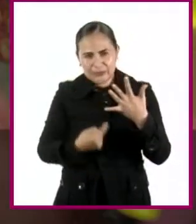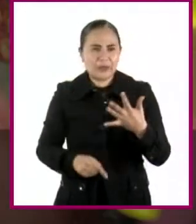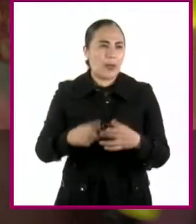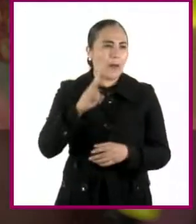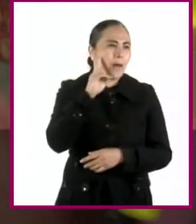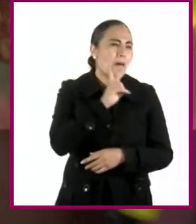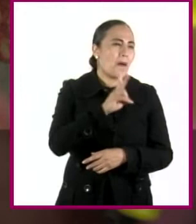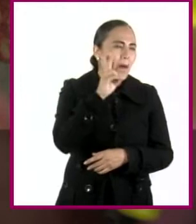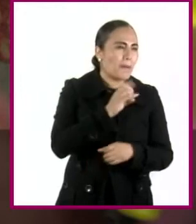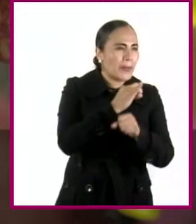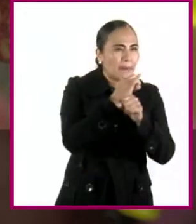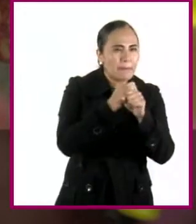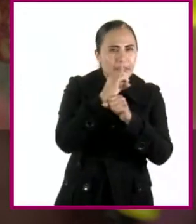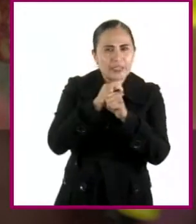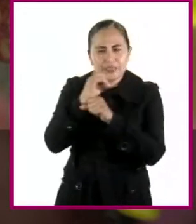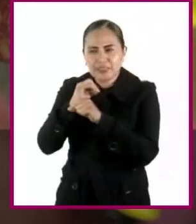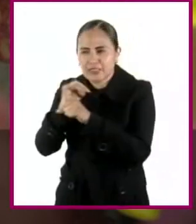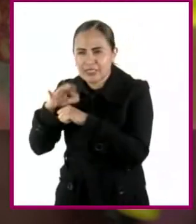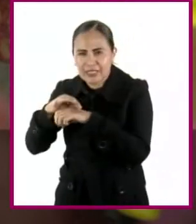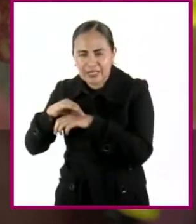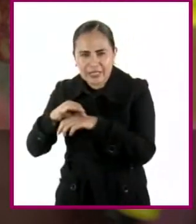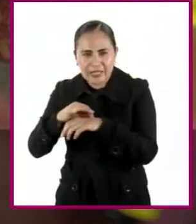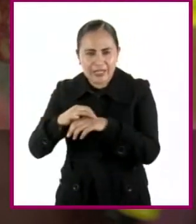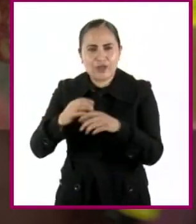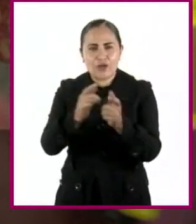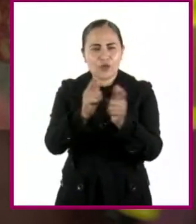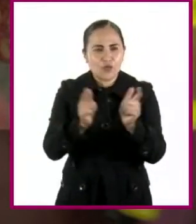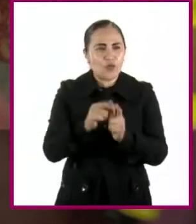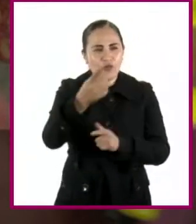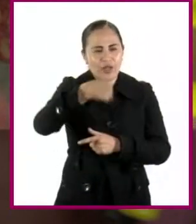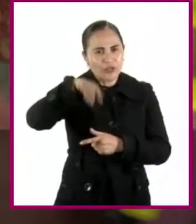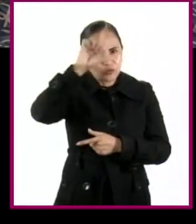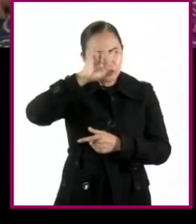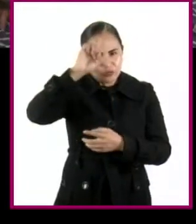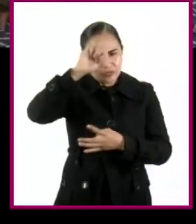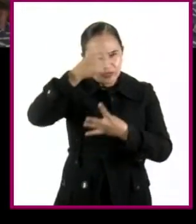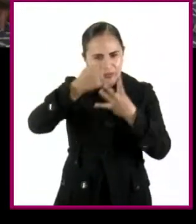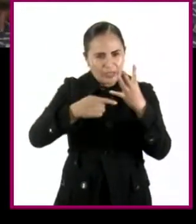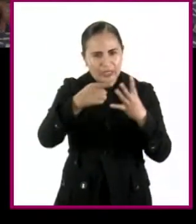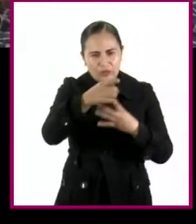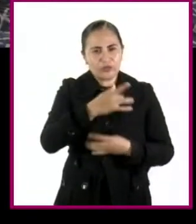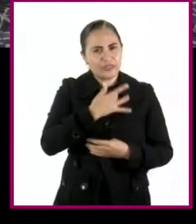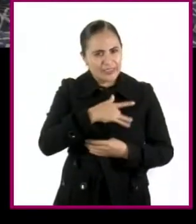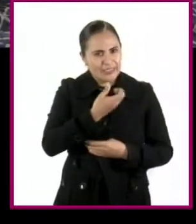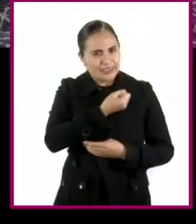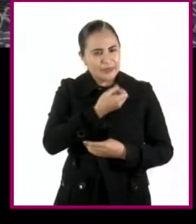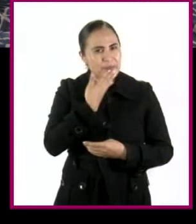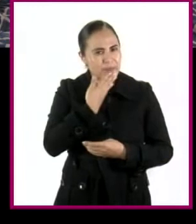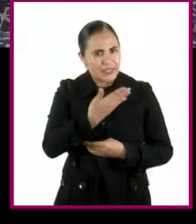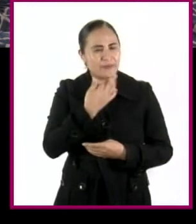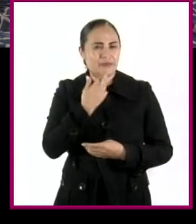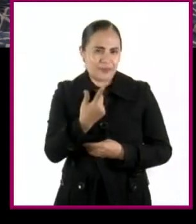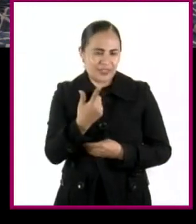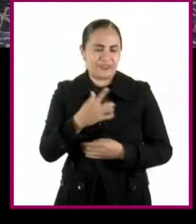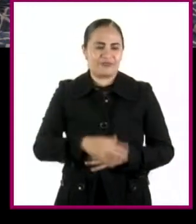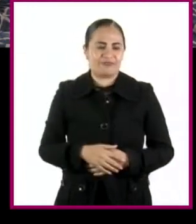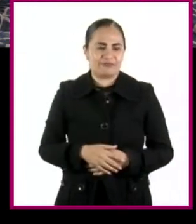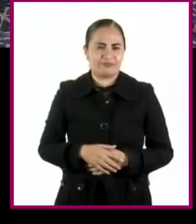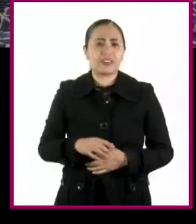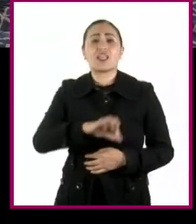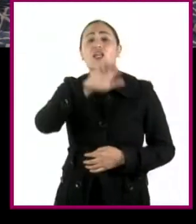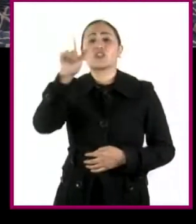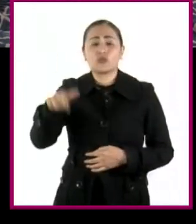para recomendarle a la bandita buenas experiencias y métodos para sanar. Pues va, sal. Al rato, ¿a dónde